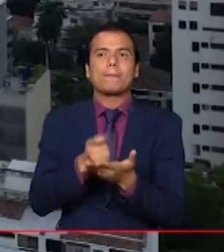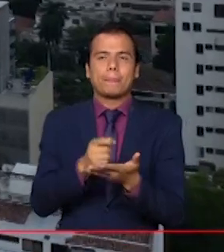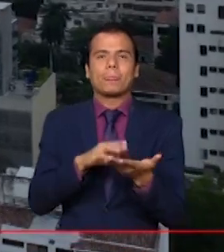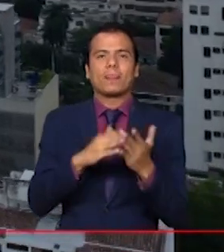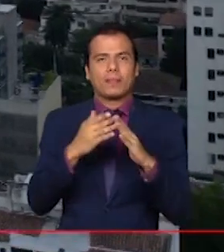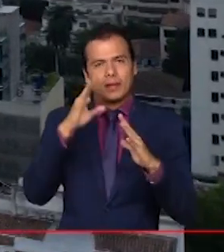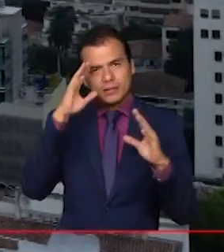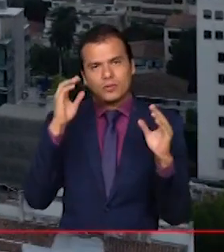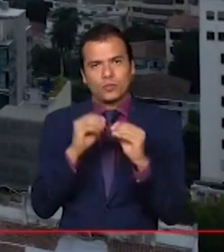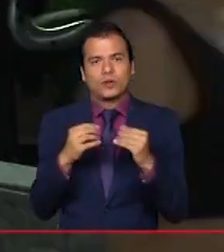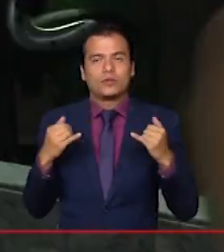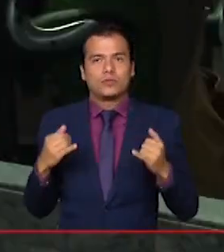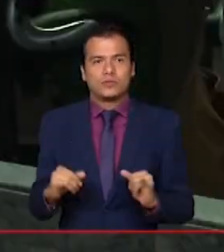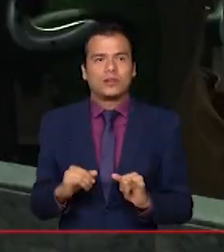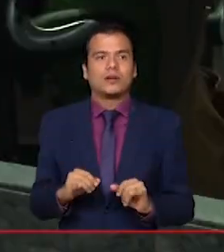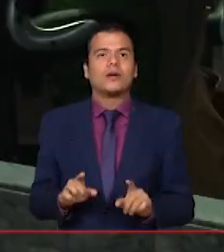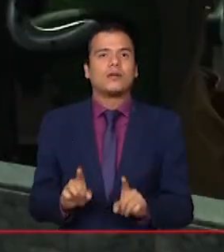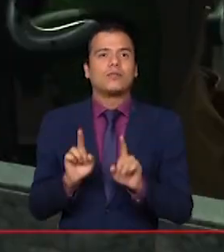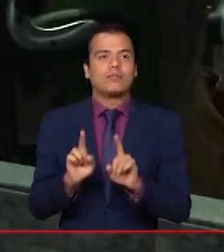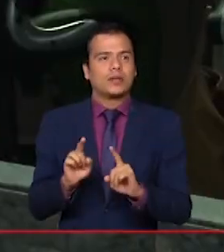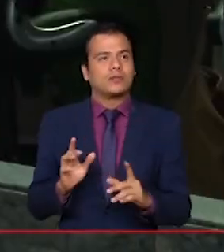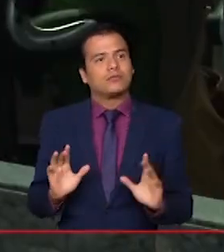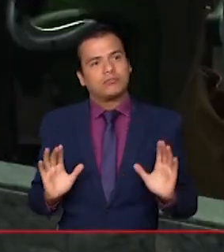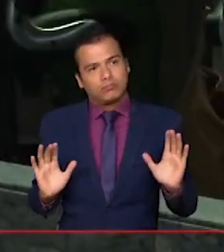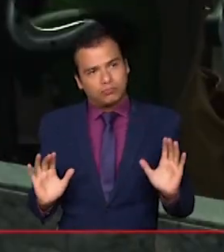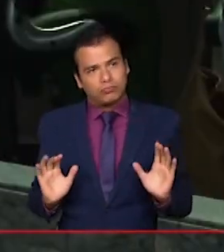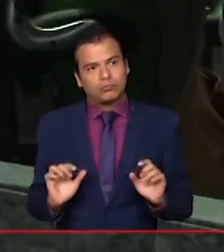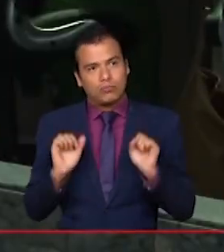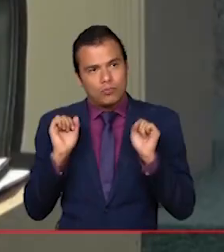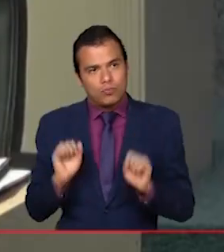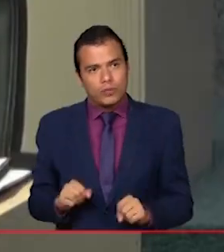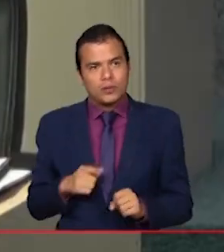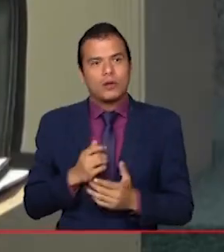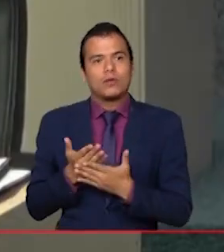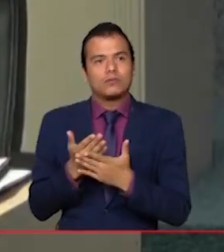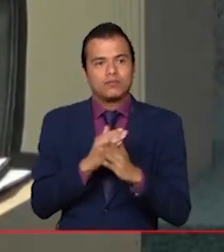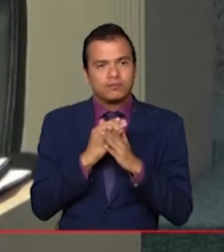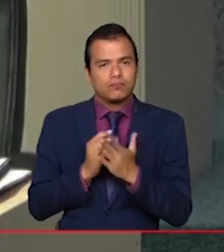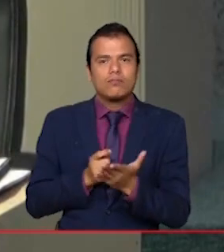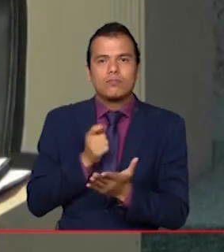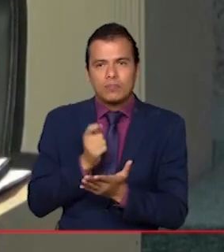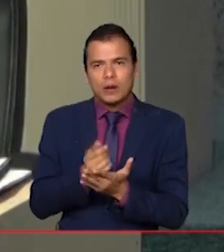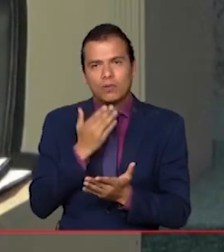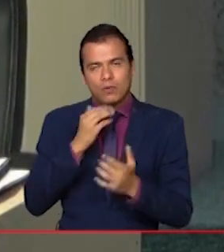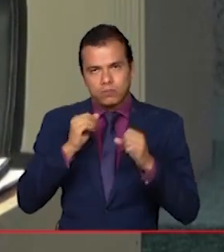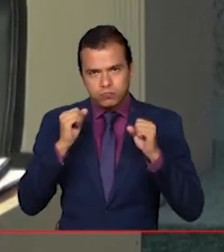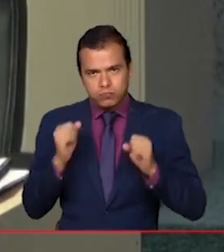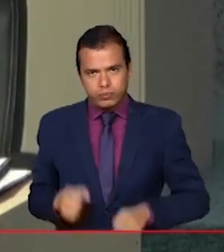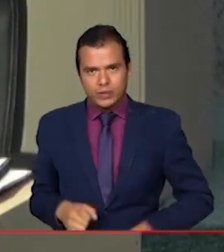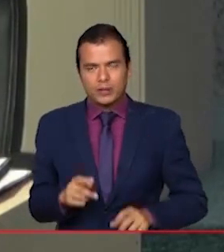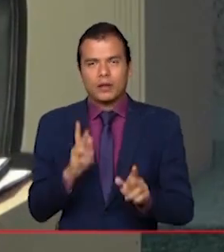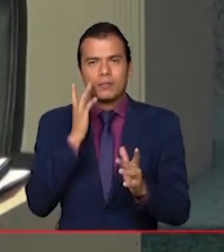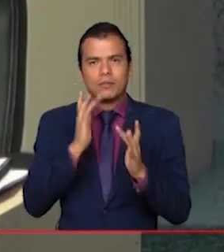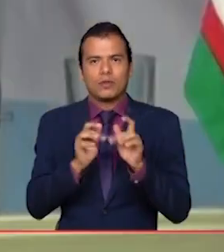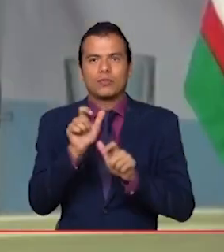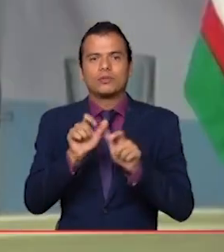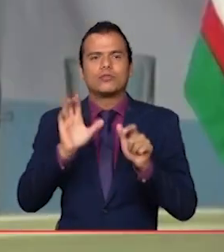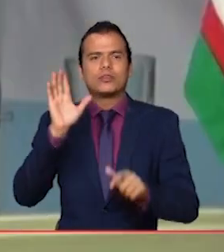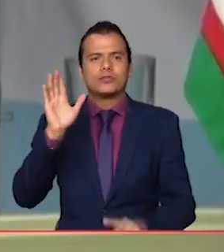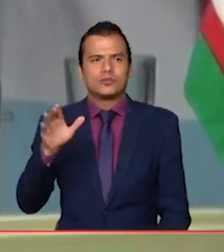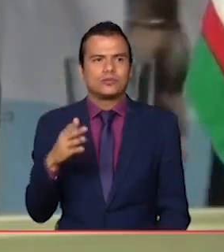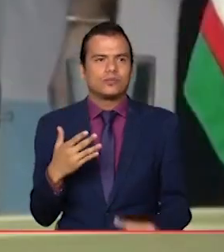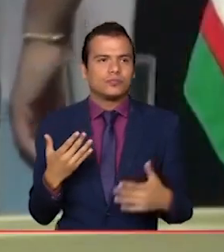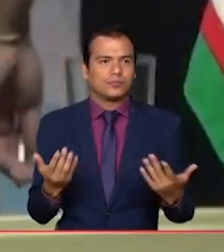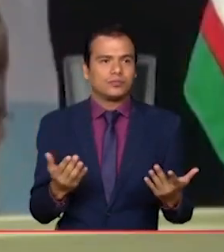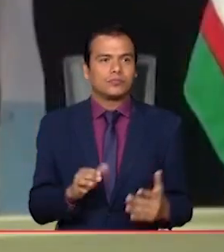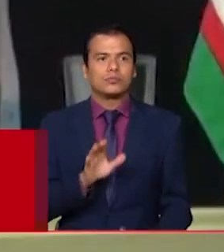en realidad les queden cuotas que verdaderamente puedan cumplir. Tiene el uso de la palabra el honorable concejal Fabio Arroyave. Y es